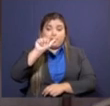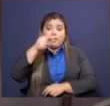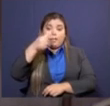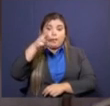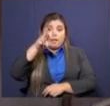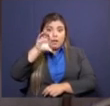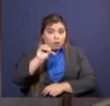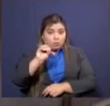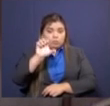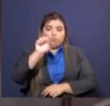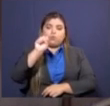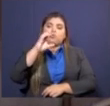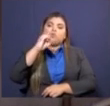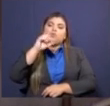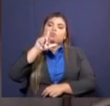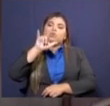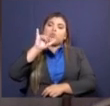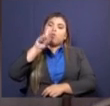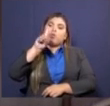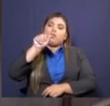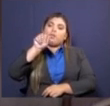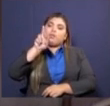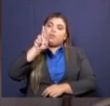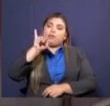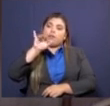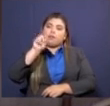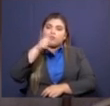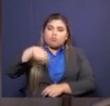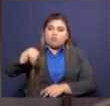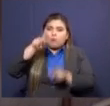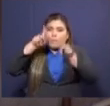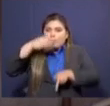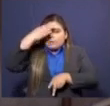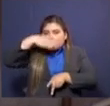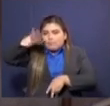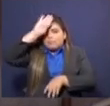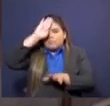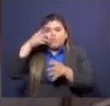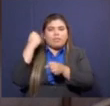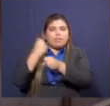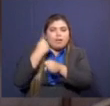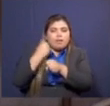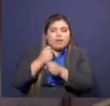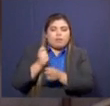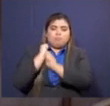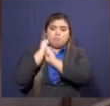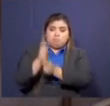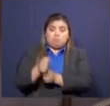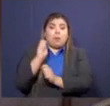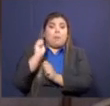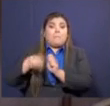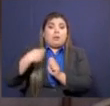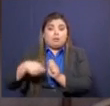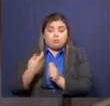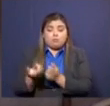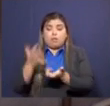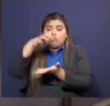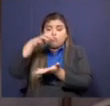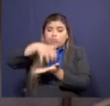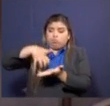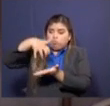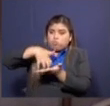destinado a los pequeños productores agropecuarios, pesca artesanal y